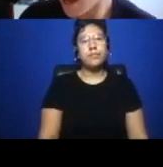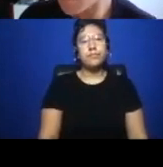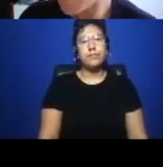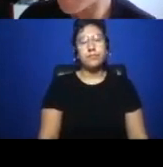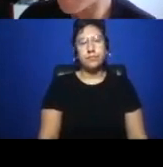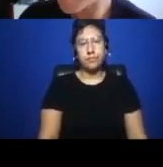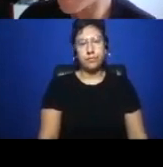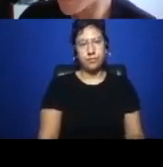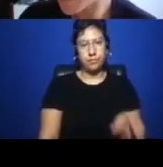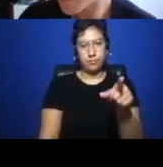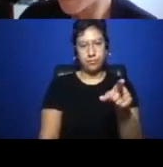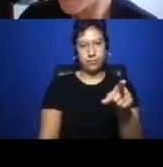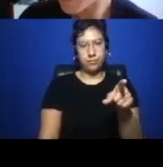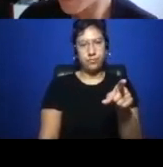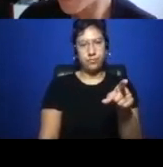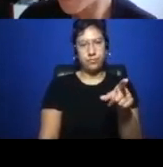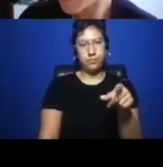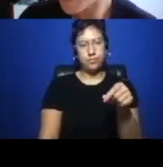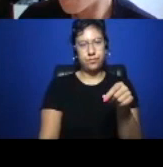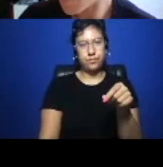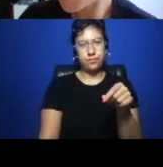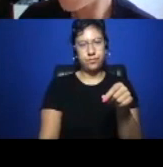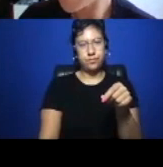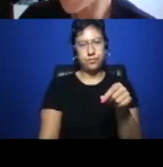voy a decir que